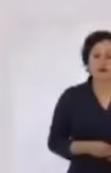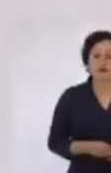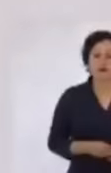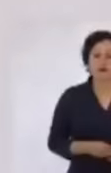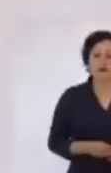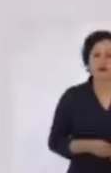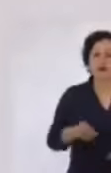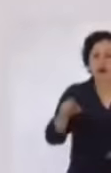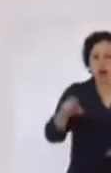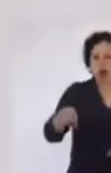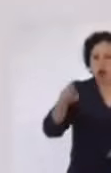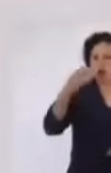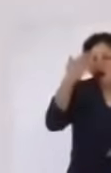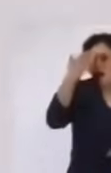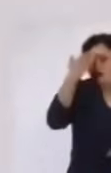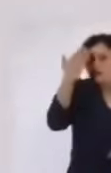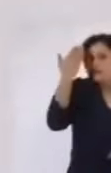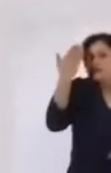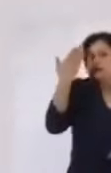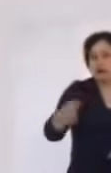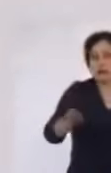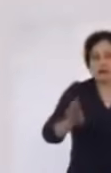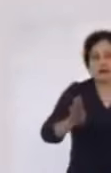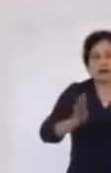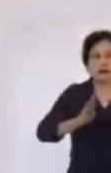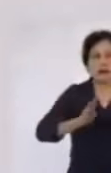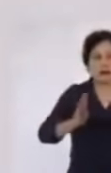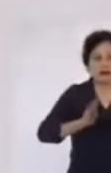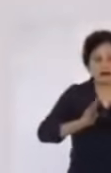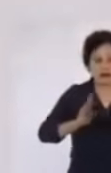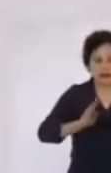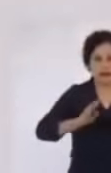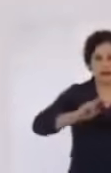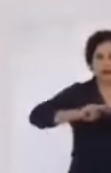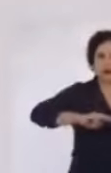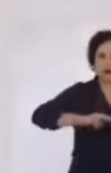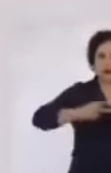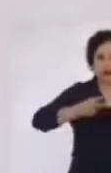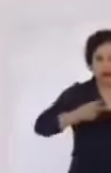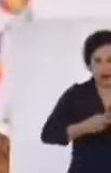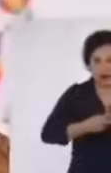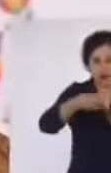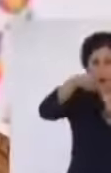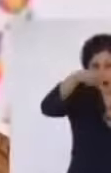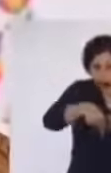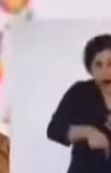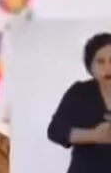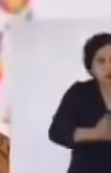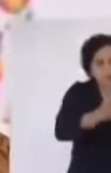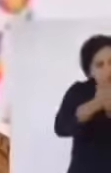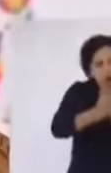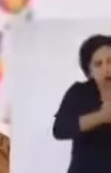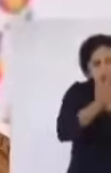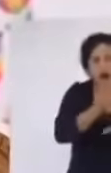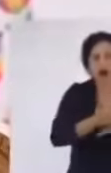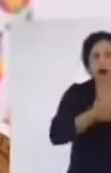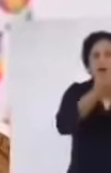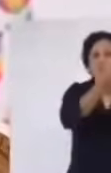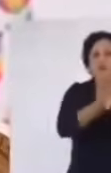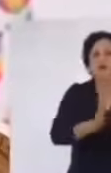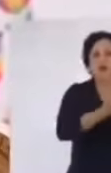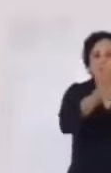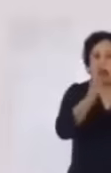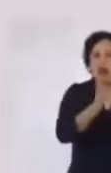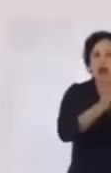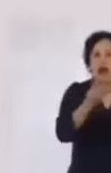el ejército, los ingenieros militares participan en las obras estratégicas. Ya hay una primera relación